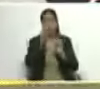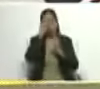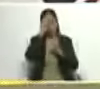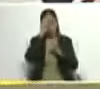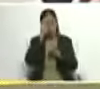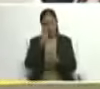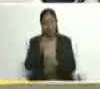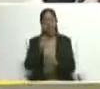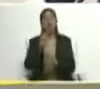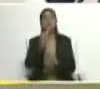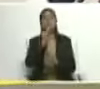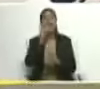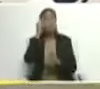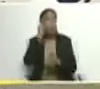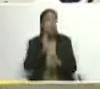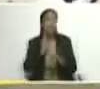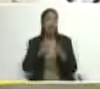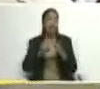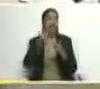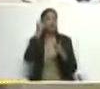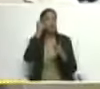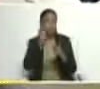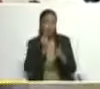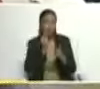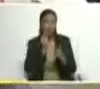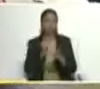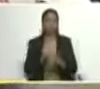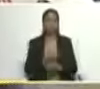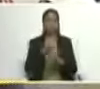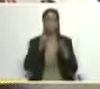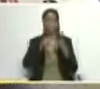a Bolívar, a Sucre, al Perú.